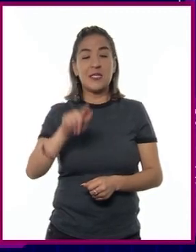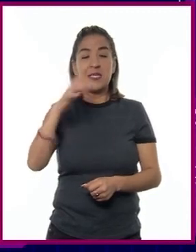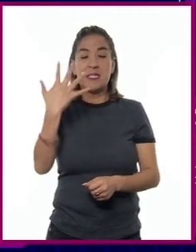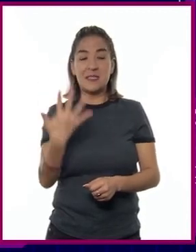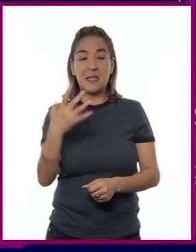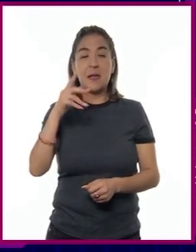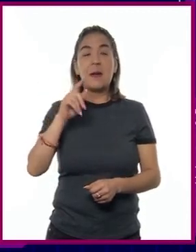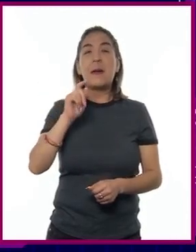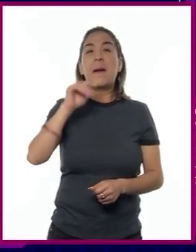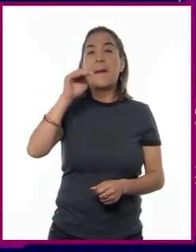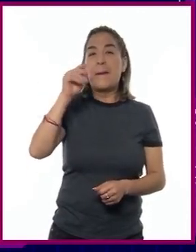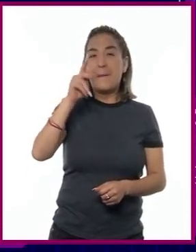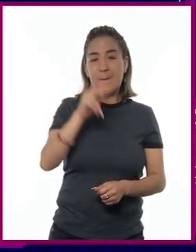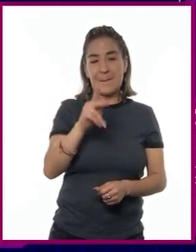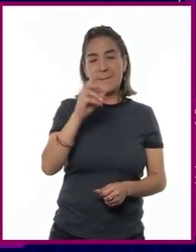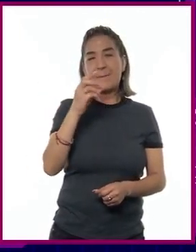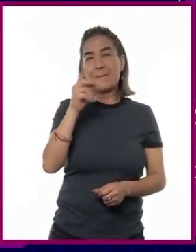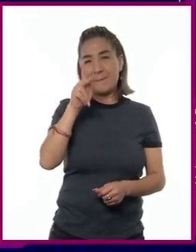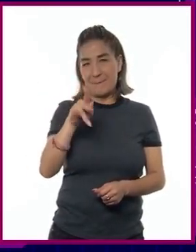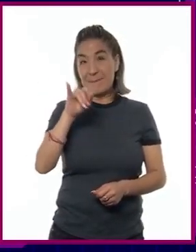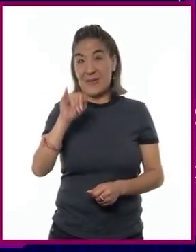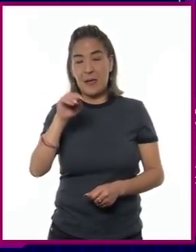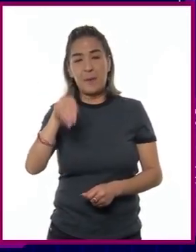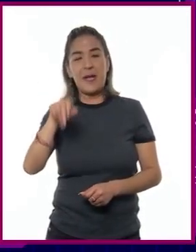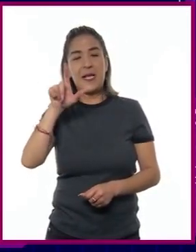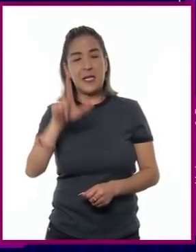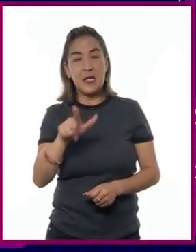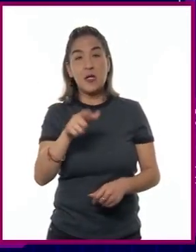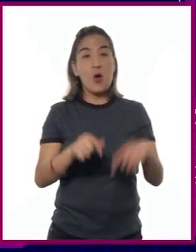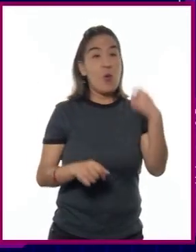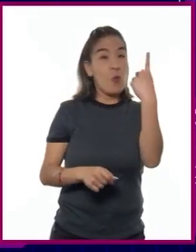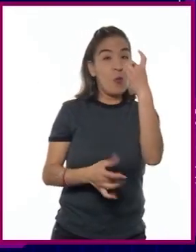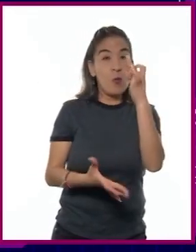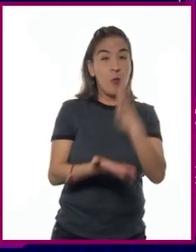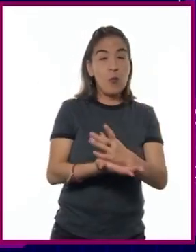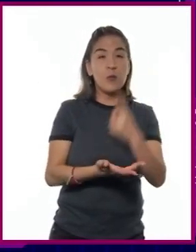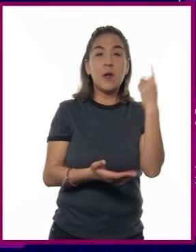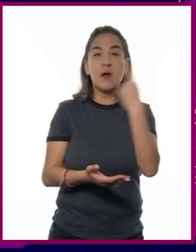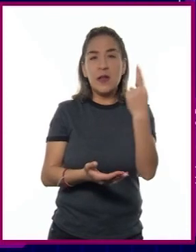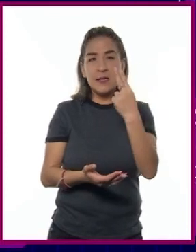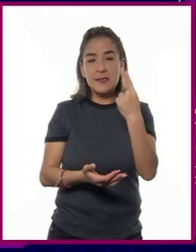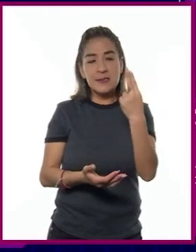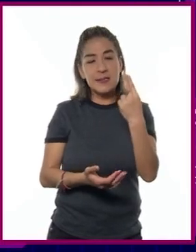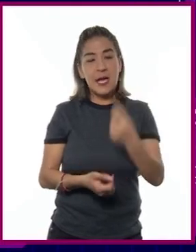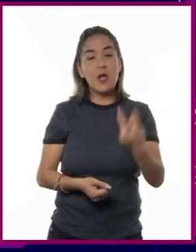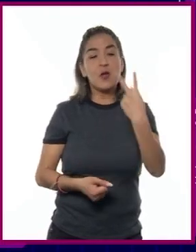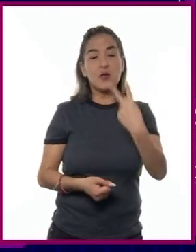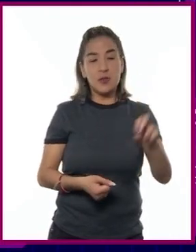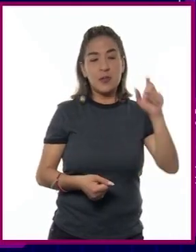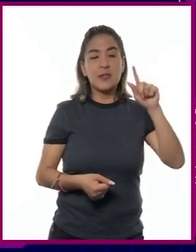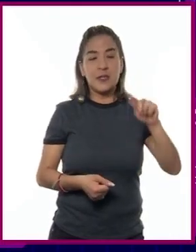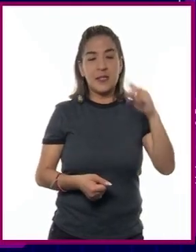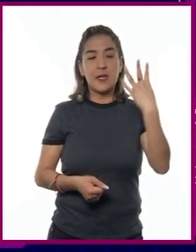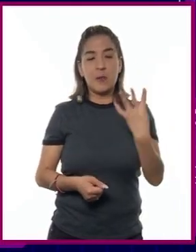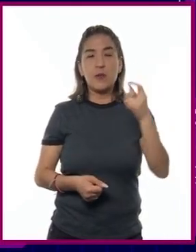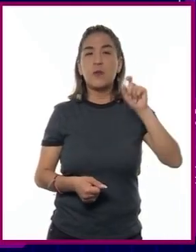93.75 pi mililitros, para uno se requieren aproximadamente